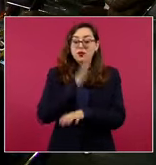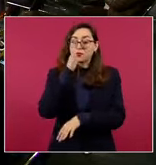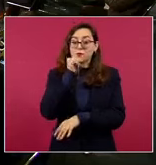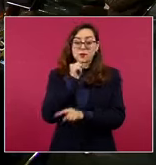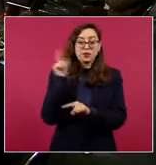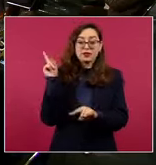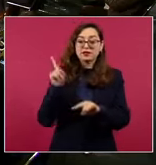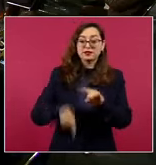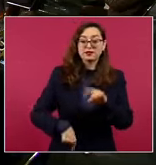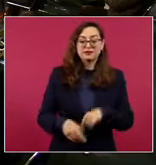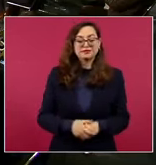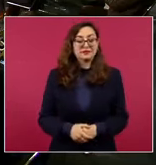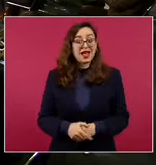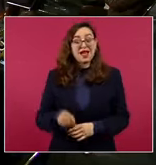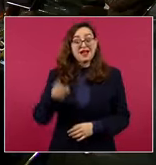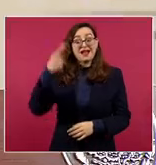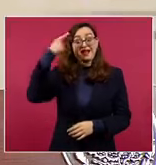de primera,